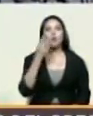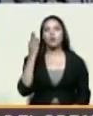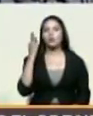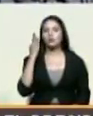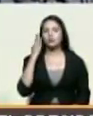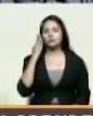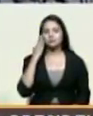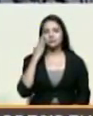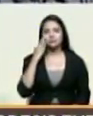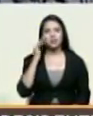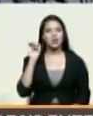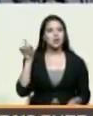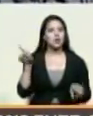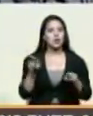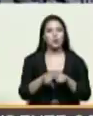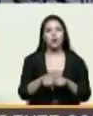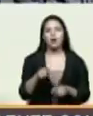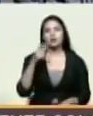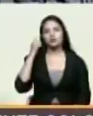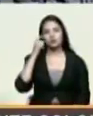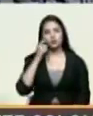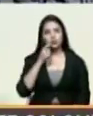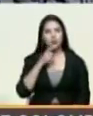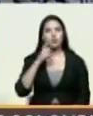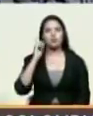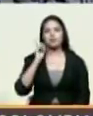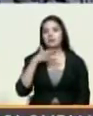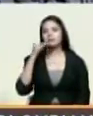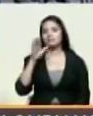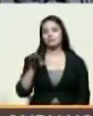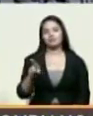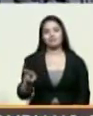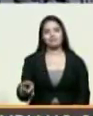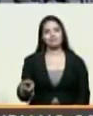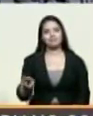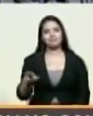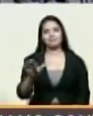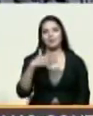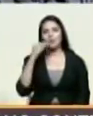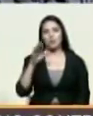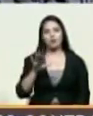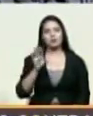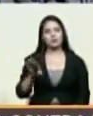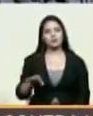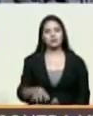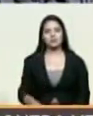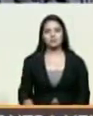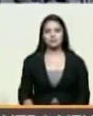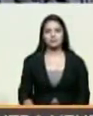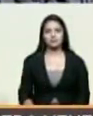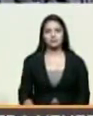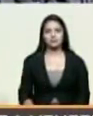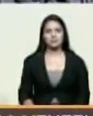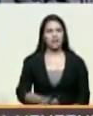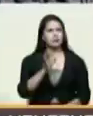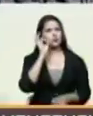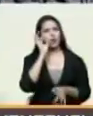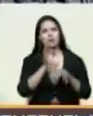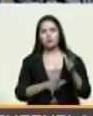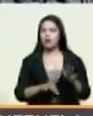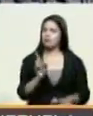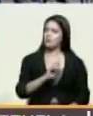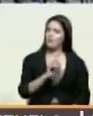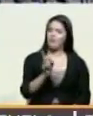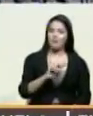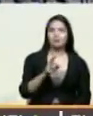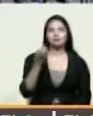como Antonio José de Sucre terminará muerto en Berruecos. Esto no es casual, muchachos.